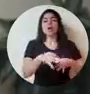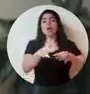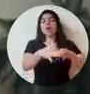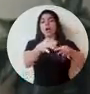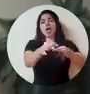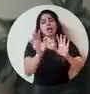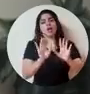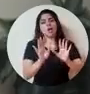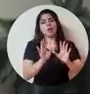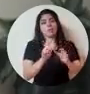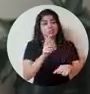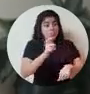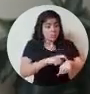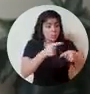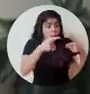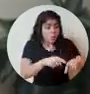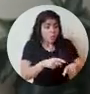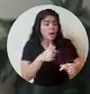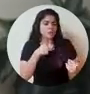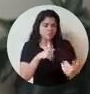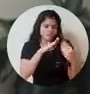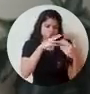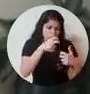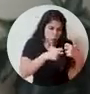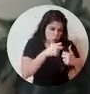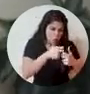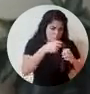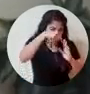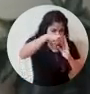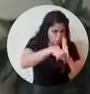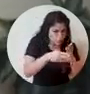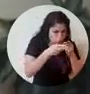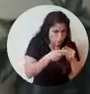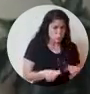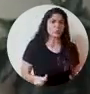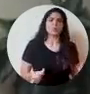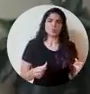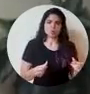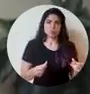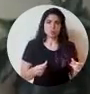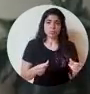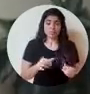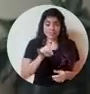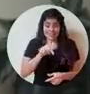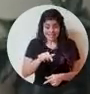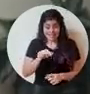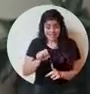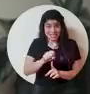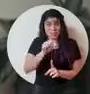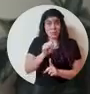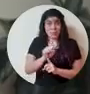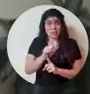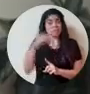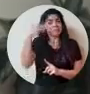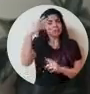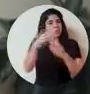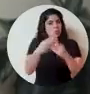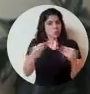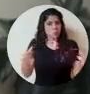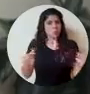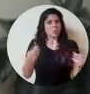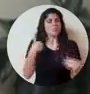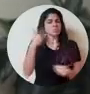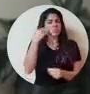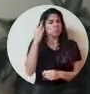la bola y más bien de resolver los problemas de fondo esta situación también pasará y